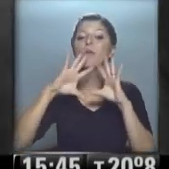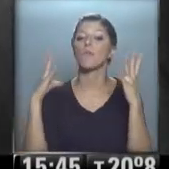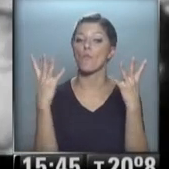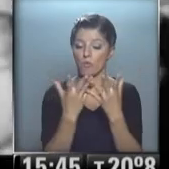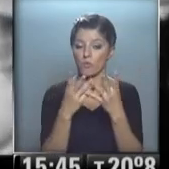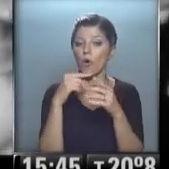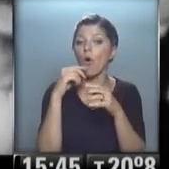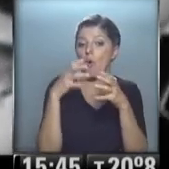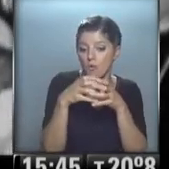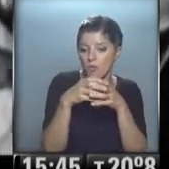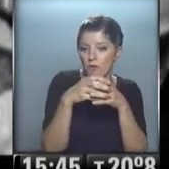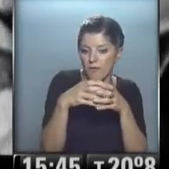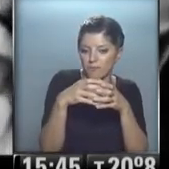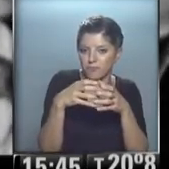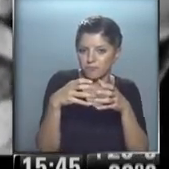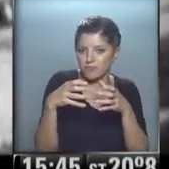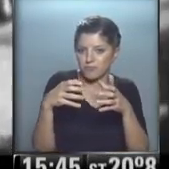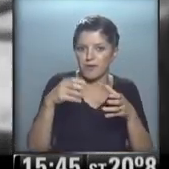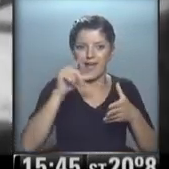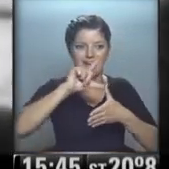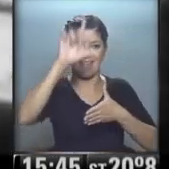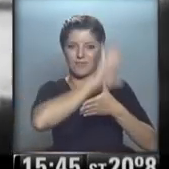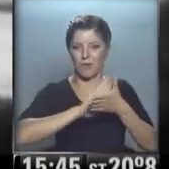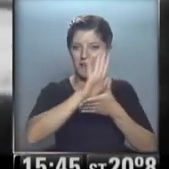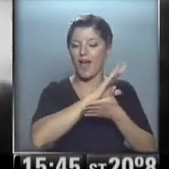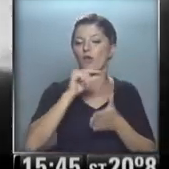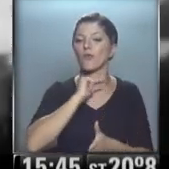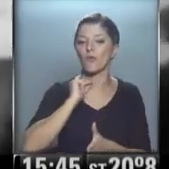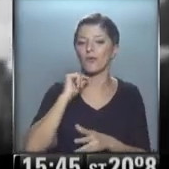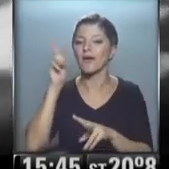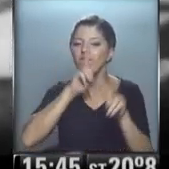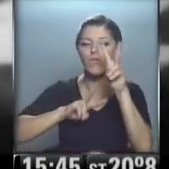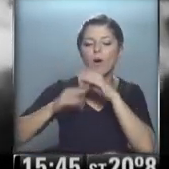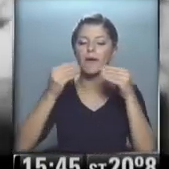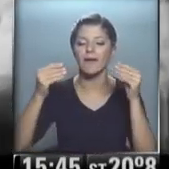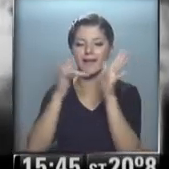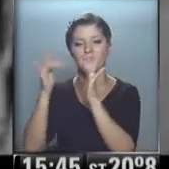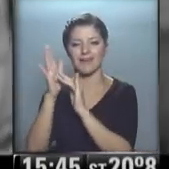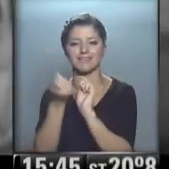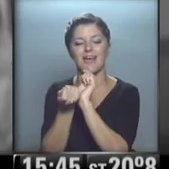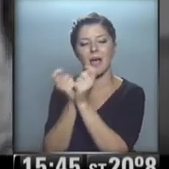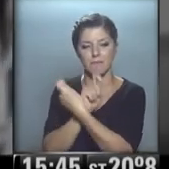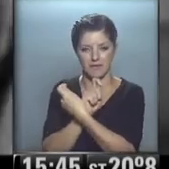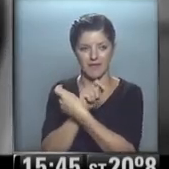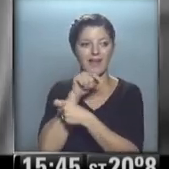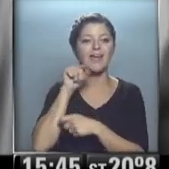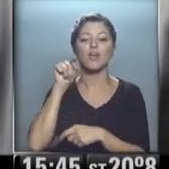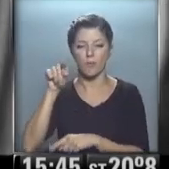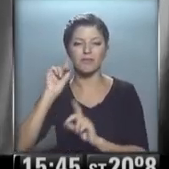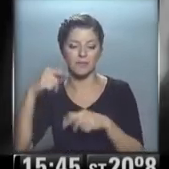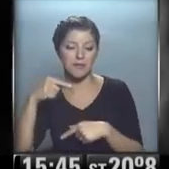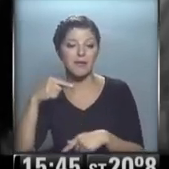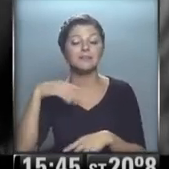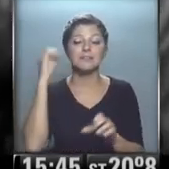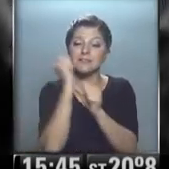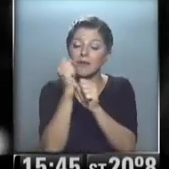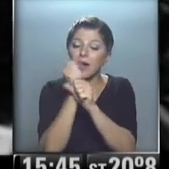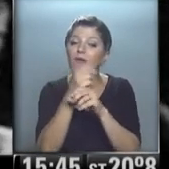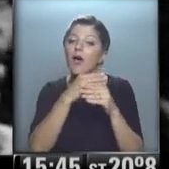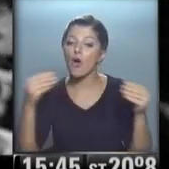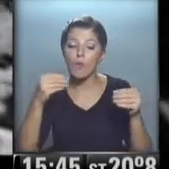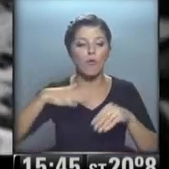vez más numeroso de religiosos latinoamericanos que buscaban renovar la iglesia y, al igual que él, desempeñaban su tarea pastoral